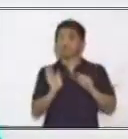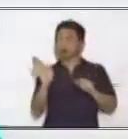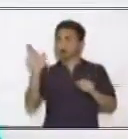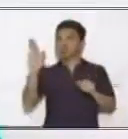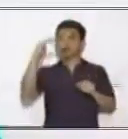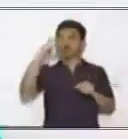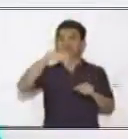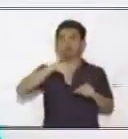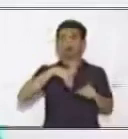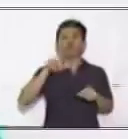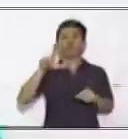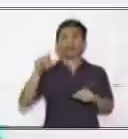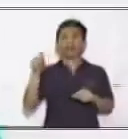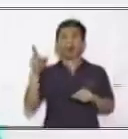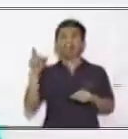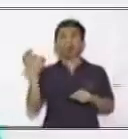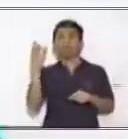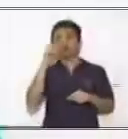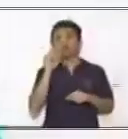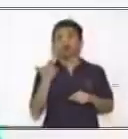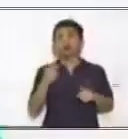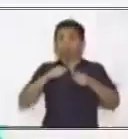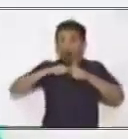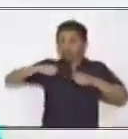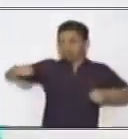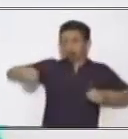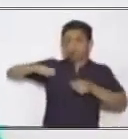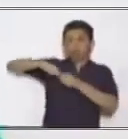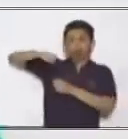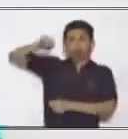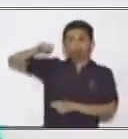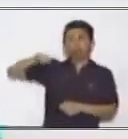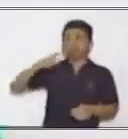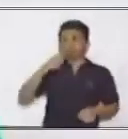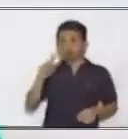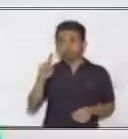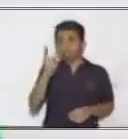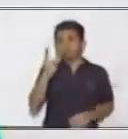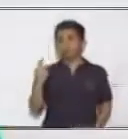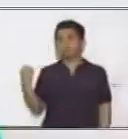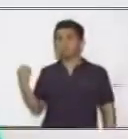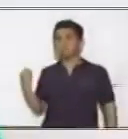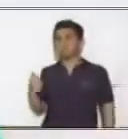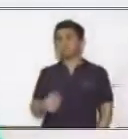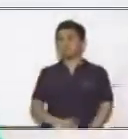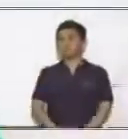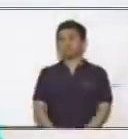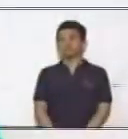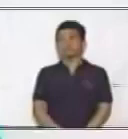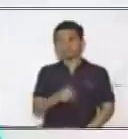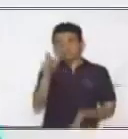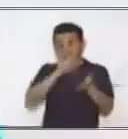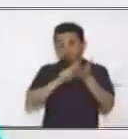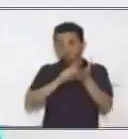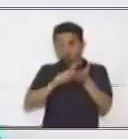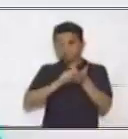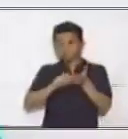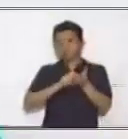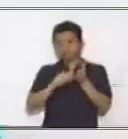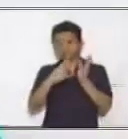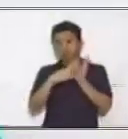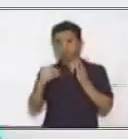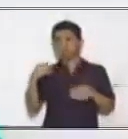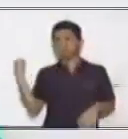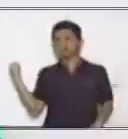tengan, qué tamaño sean esos lados. El primero, apúntenlo por favor, es